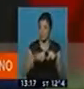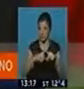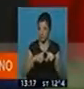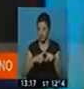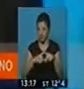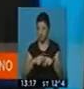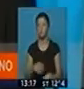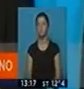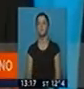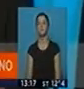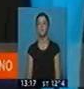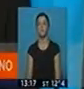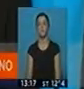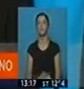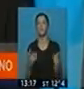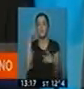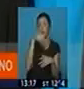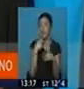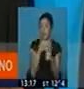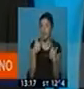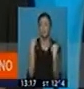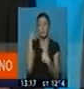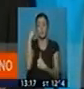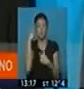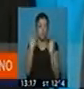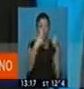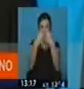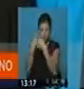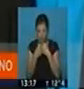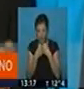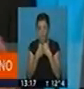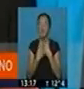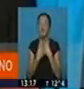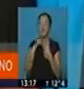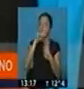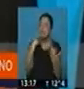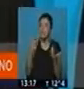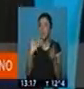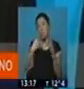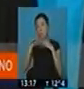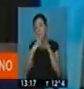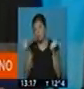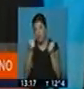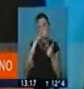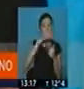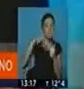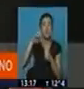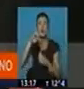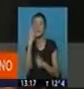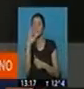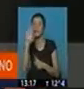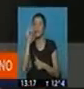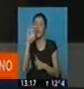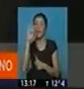en particular. Entonces vienen los escenarios posibles. El más cercano sería PP y Ciudadanos, pero no llegan,